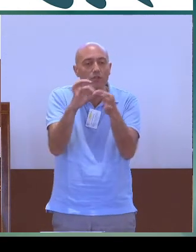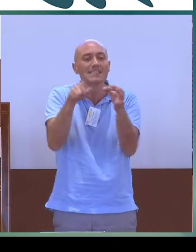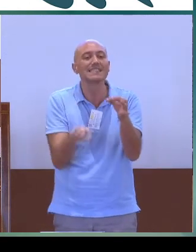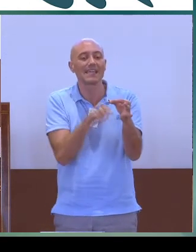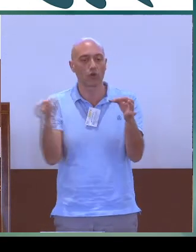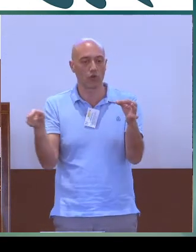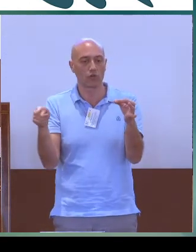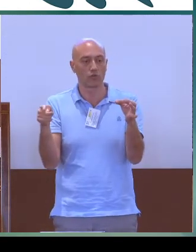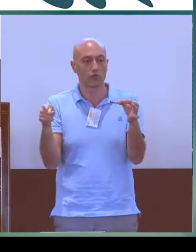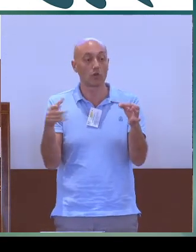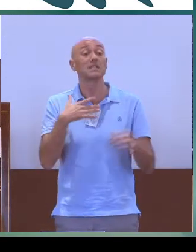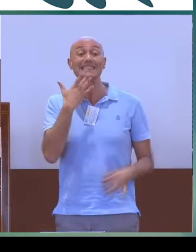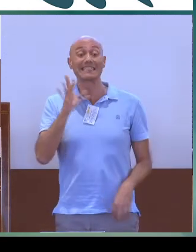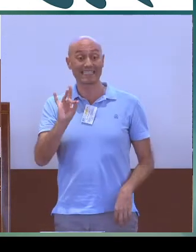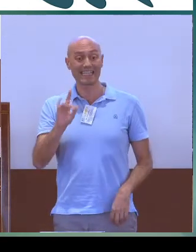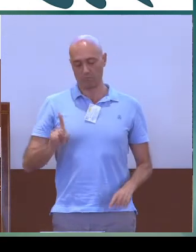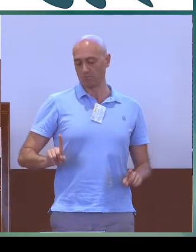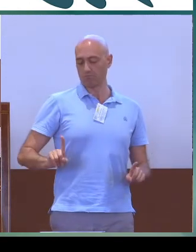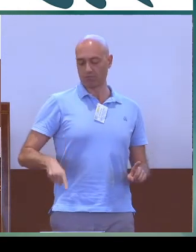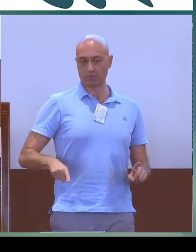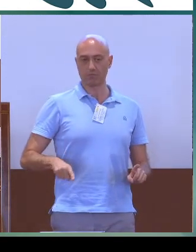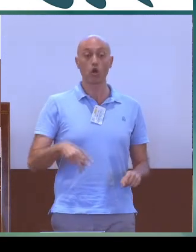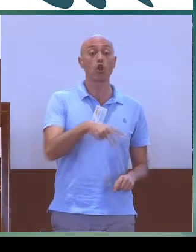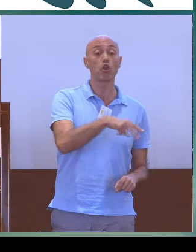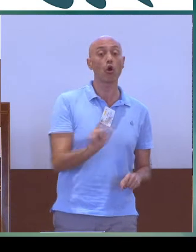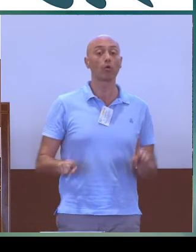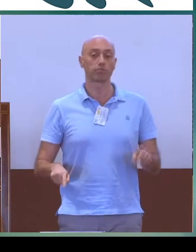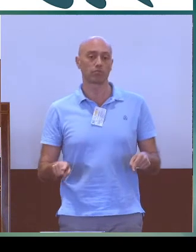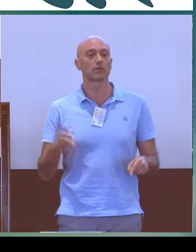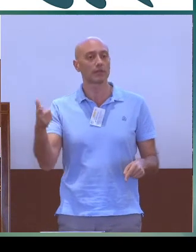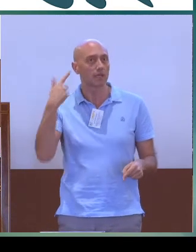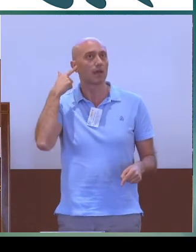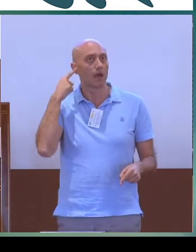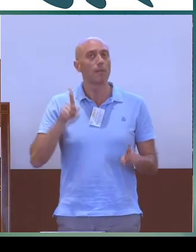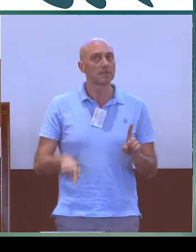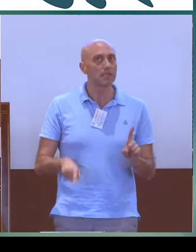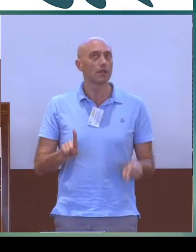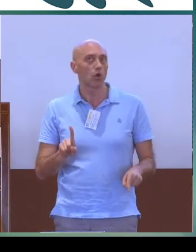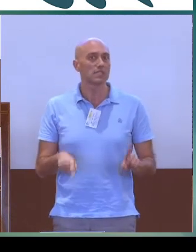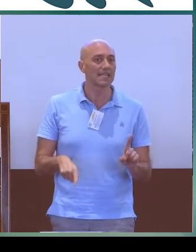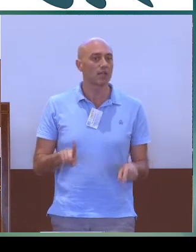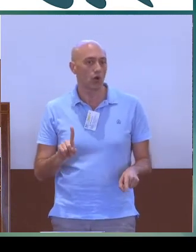para decidir si el par de palabras tenía relación semántica o no.